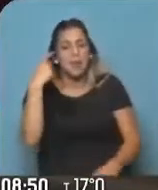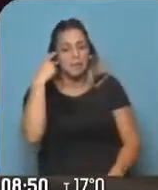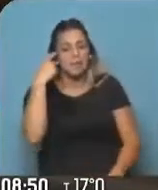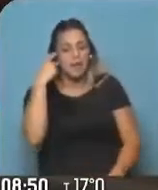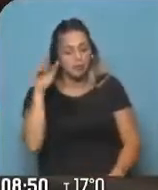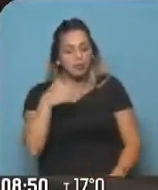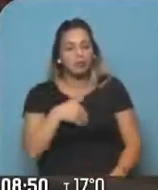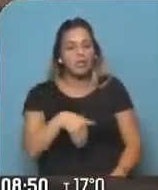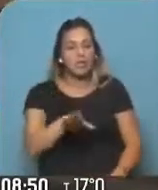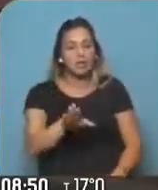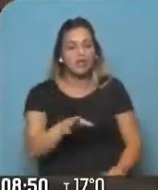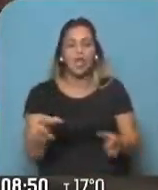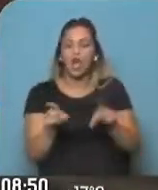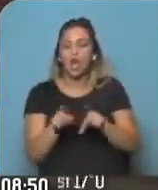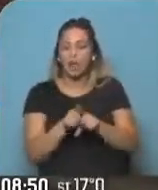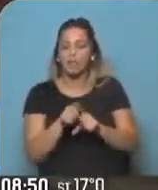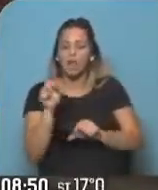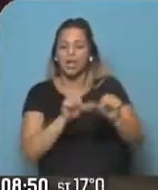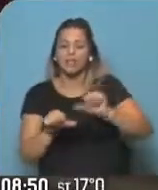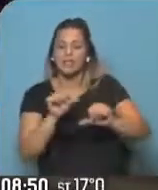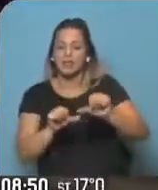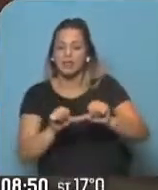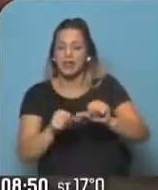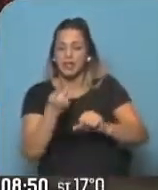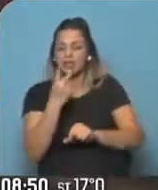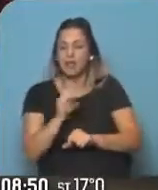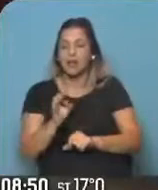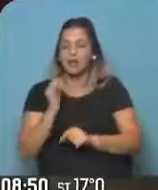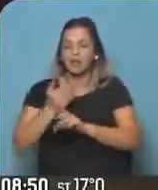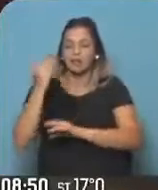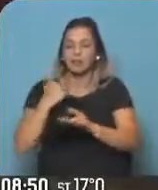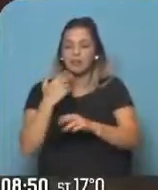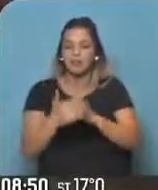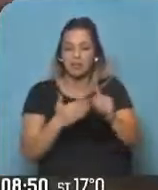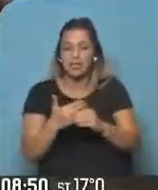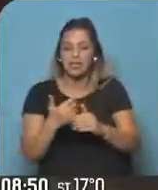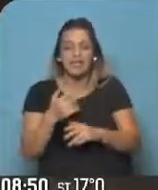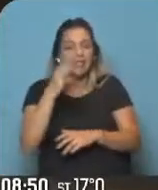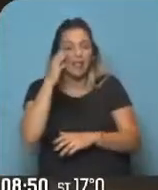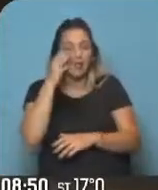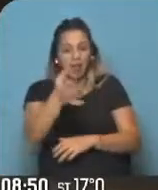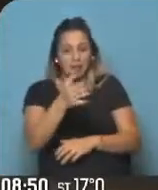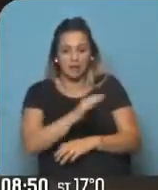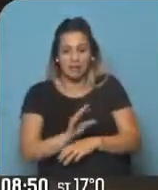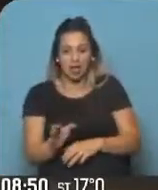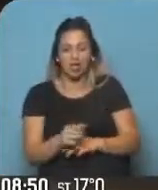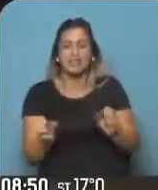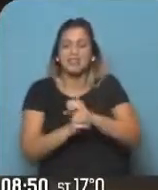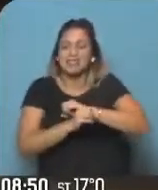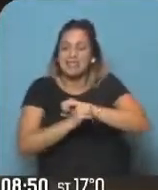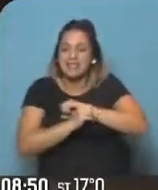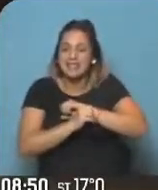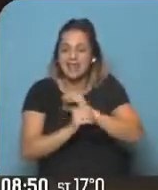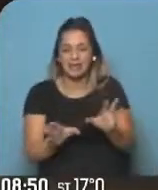que viene es lo mismo que los científicos vienen señalando hace 20 años la agudización de los extremos que es una de las consecuencias más